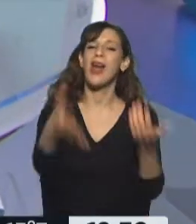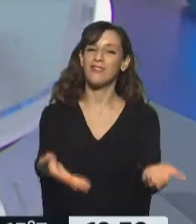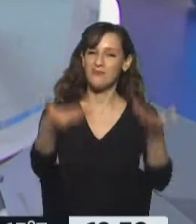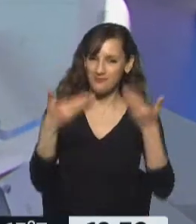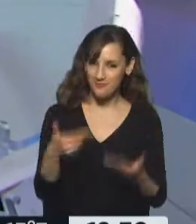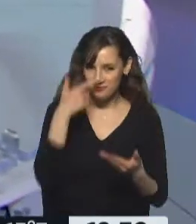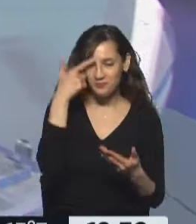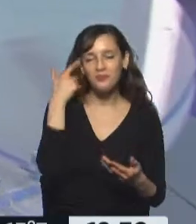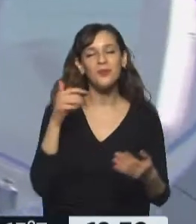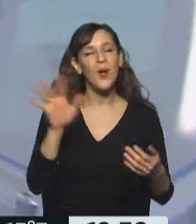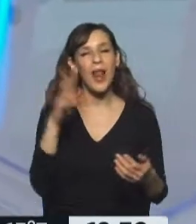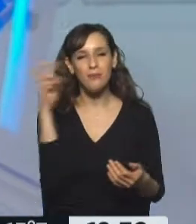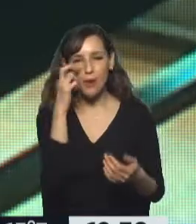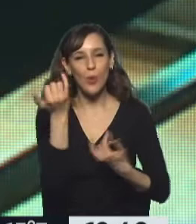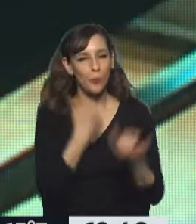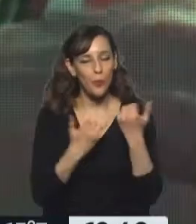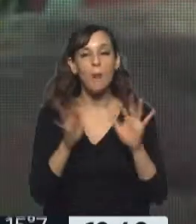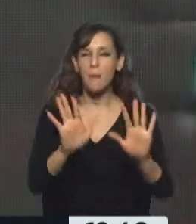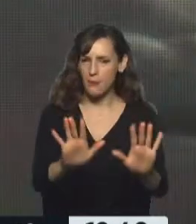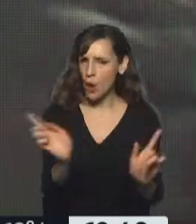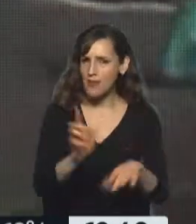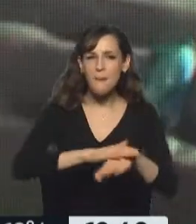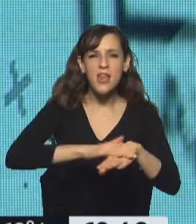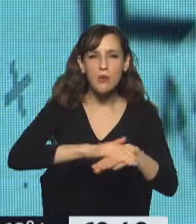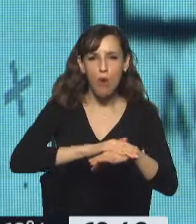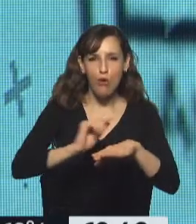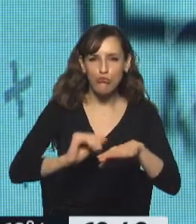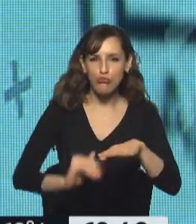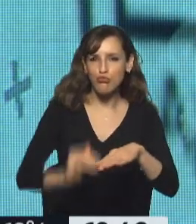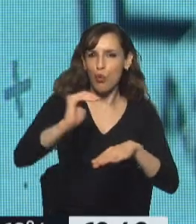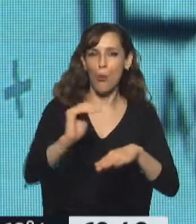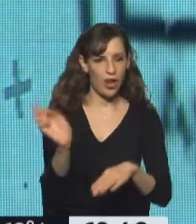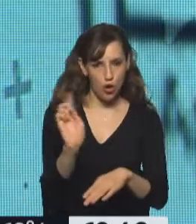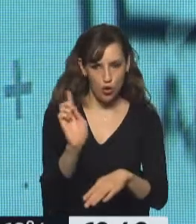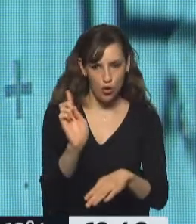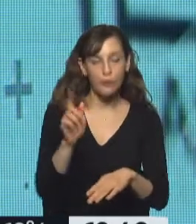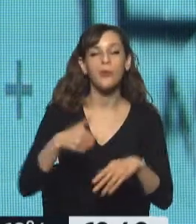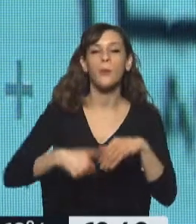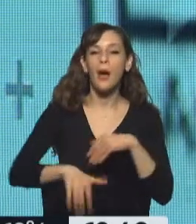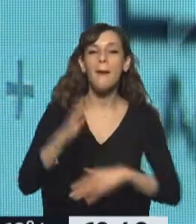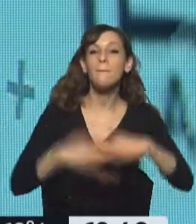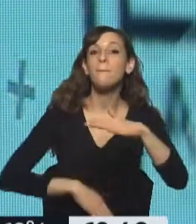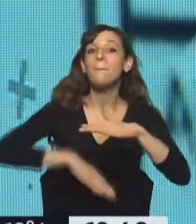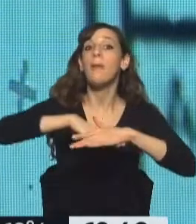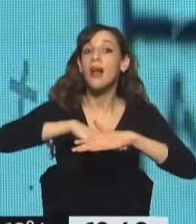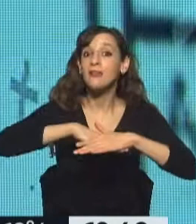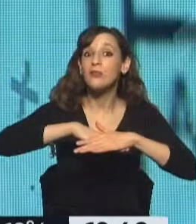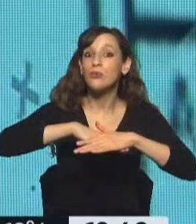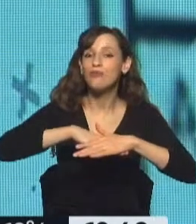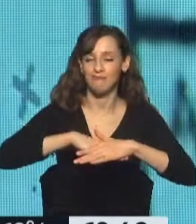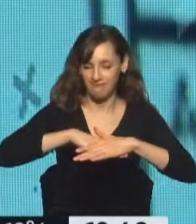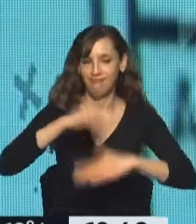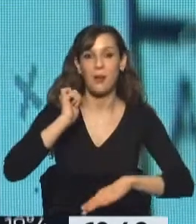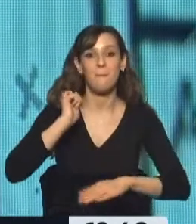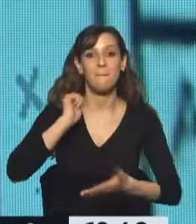esta aclaración no es suba del mínimo no imponible no es lo que se va a subir es el piso a partir del cual se paga el impuesto porque hacemos la